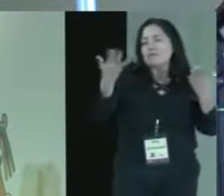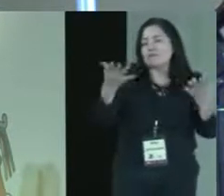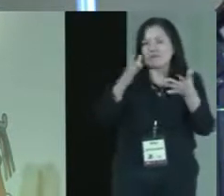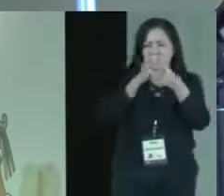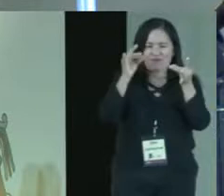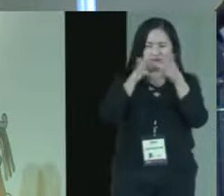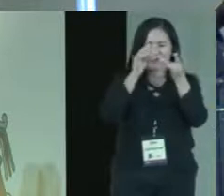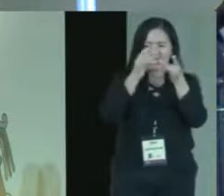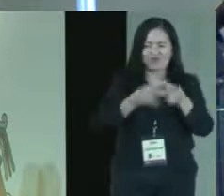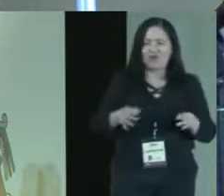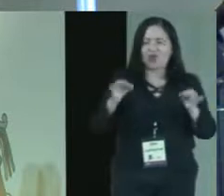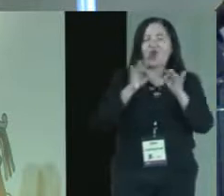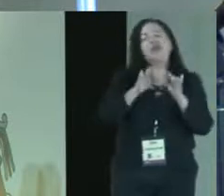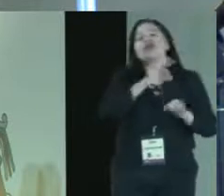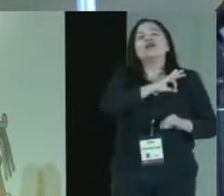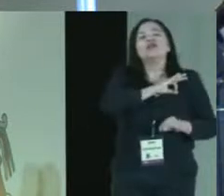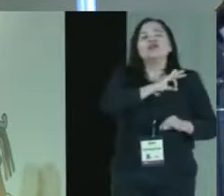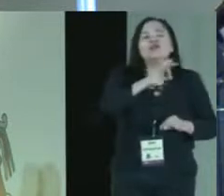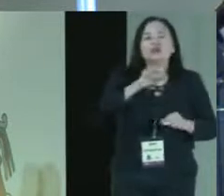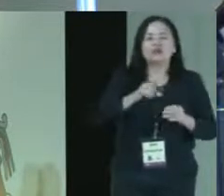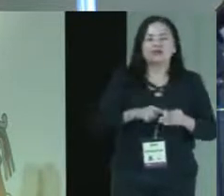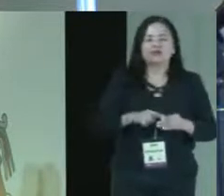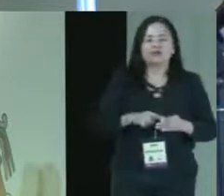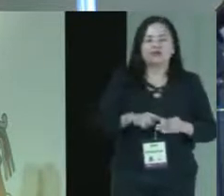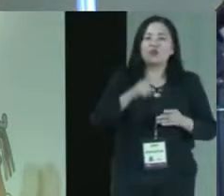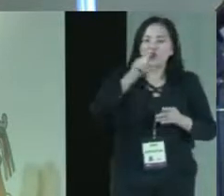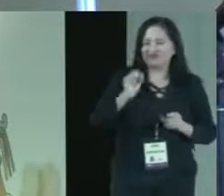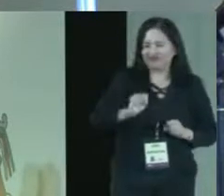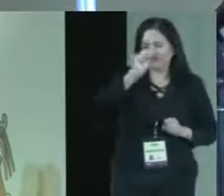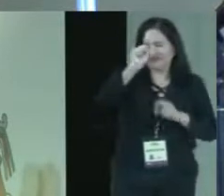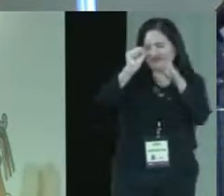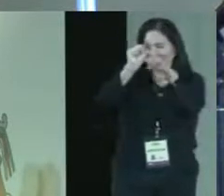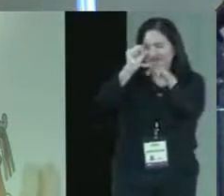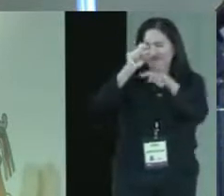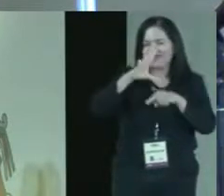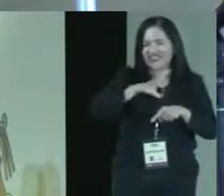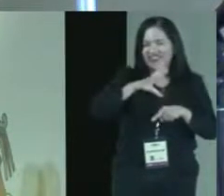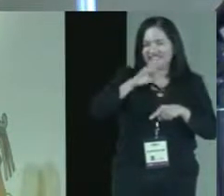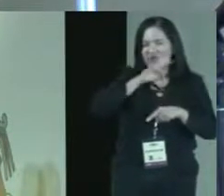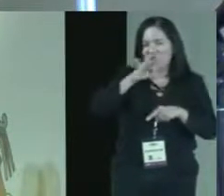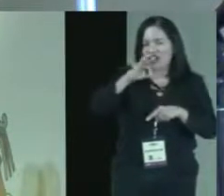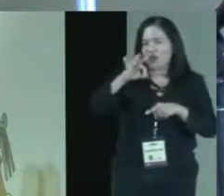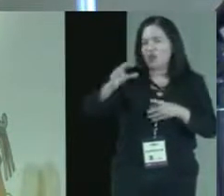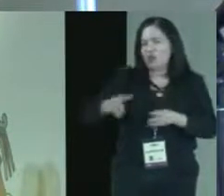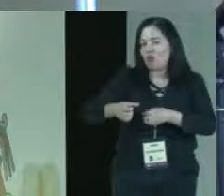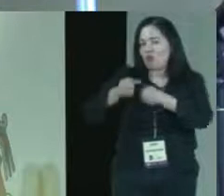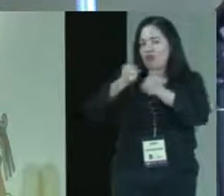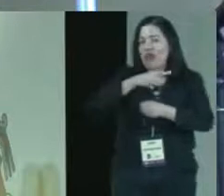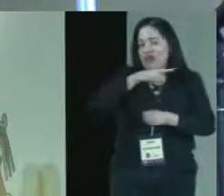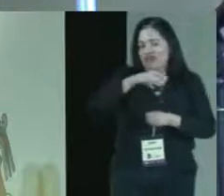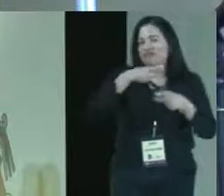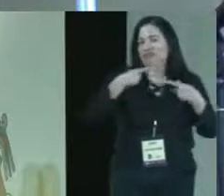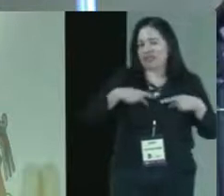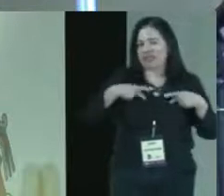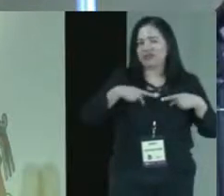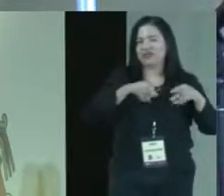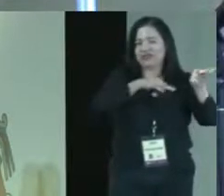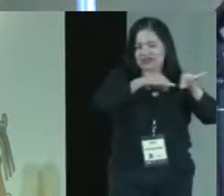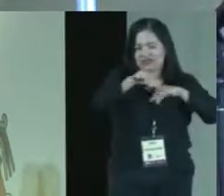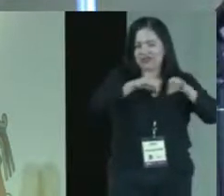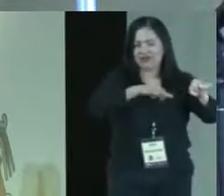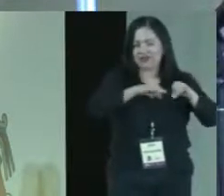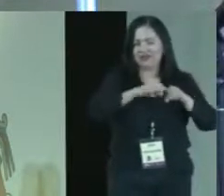poder, porque el sindicalismo es también el rescate del poder para la clase trabajadora.